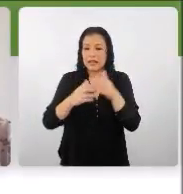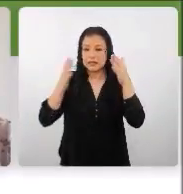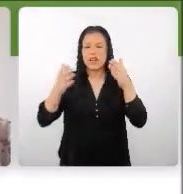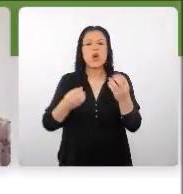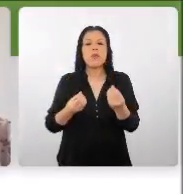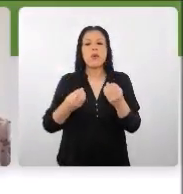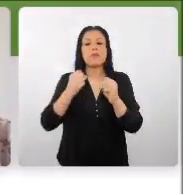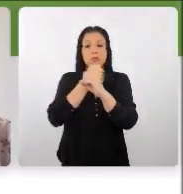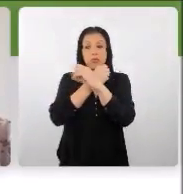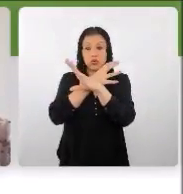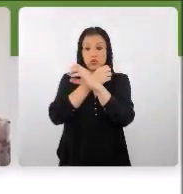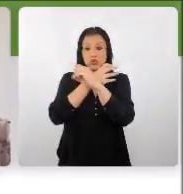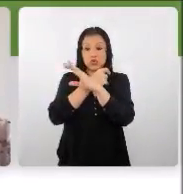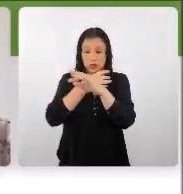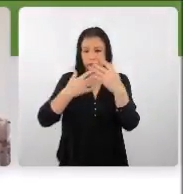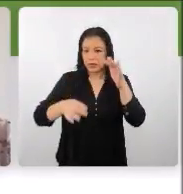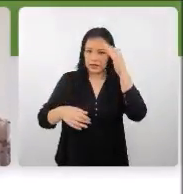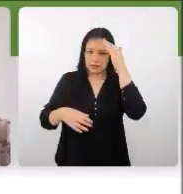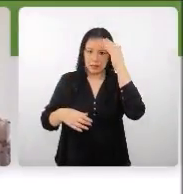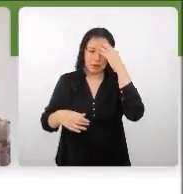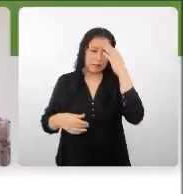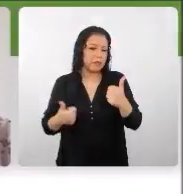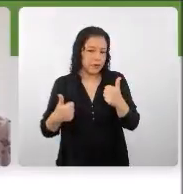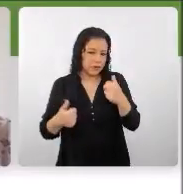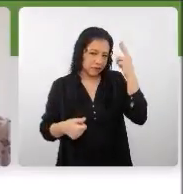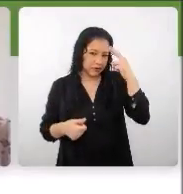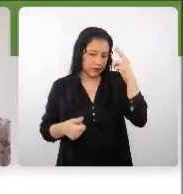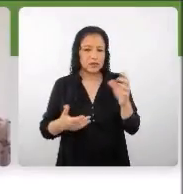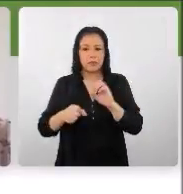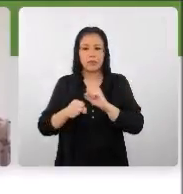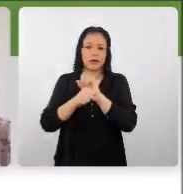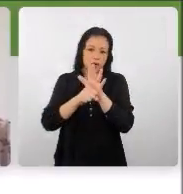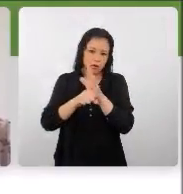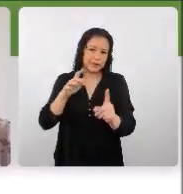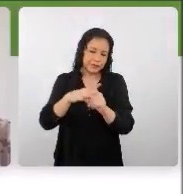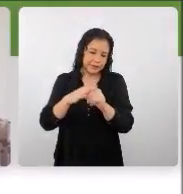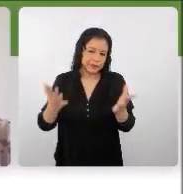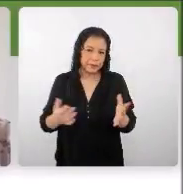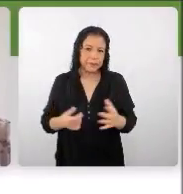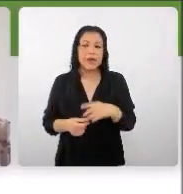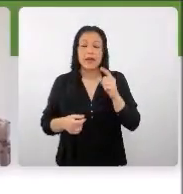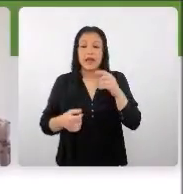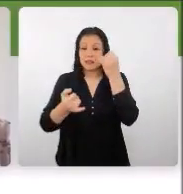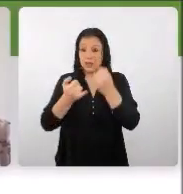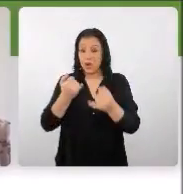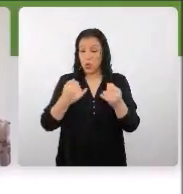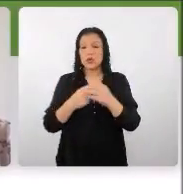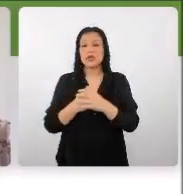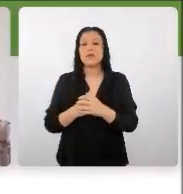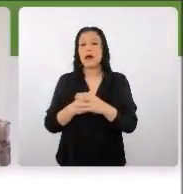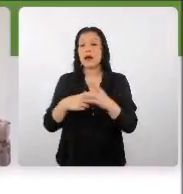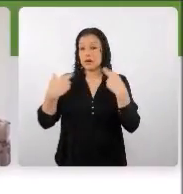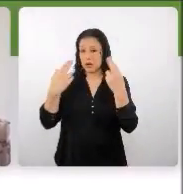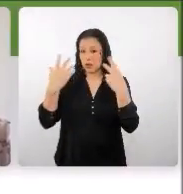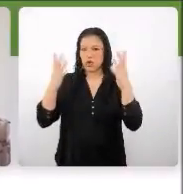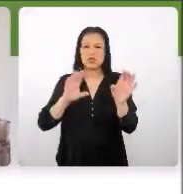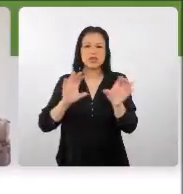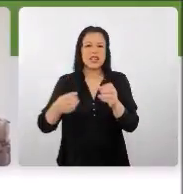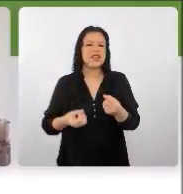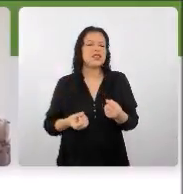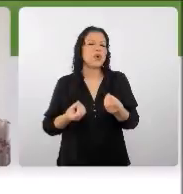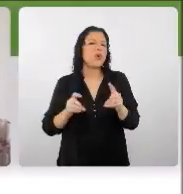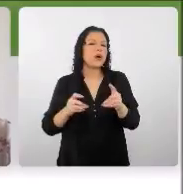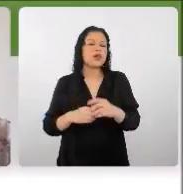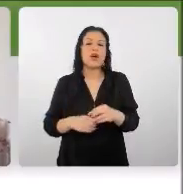virtual, ya como todos sabemos, debido a la pandemia COVID-19. Esta última edición se realizó del 11 al